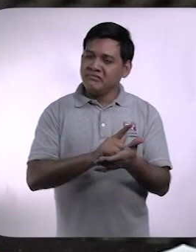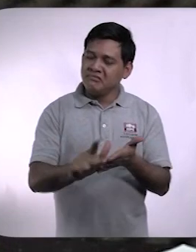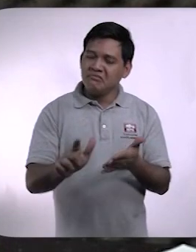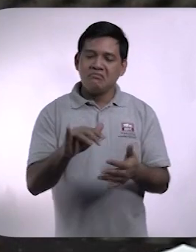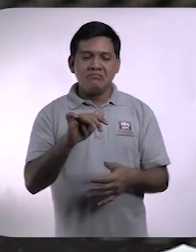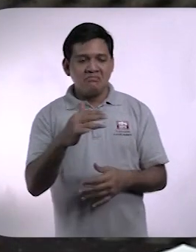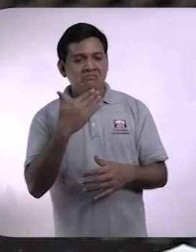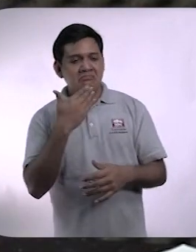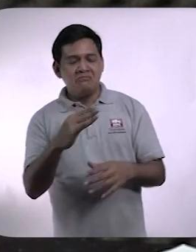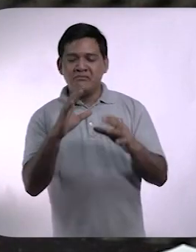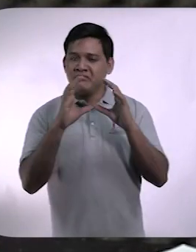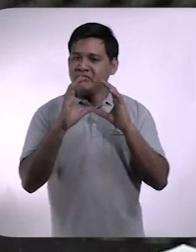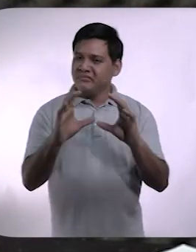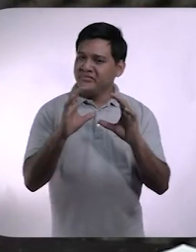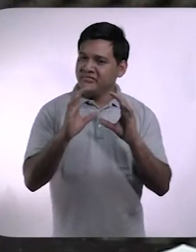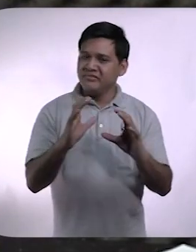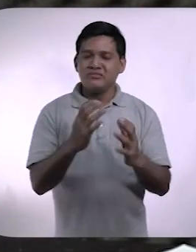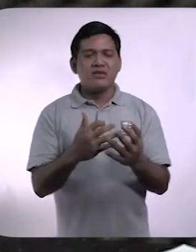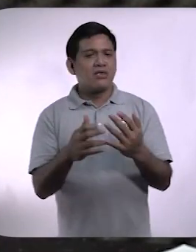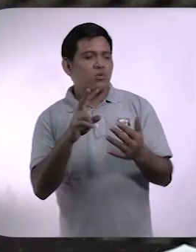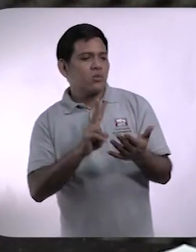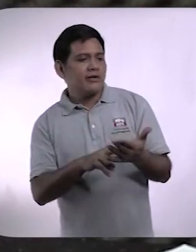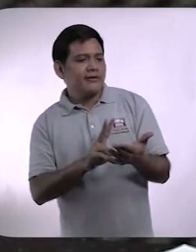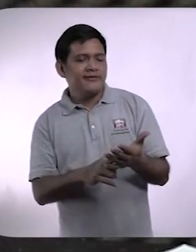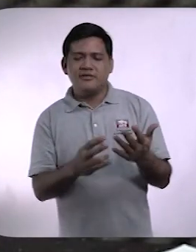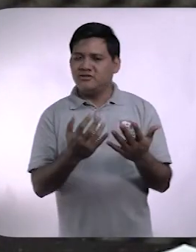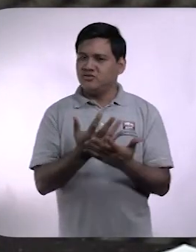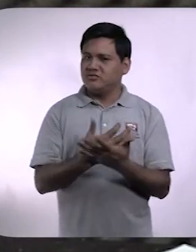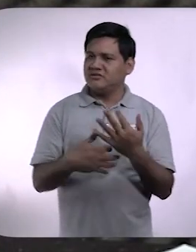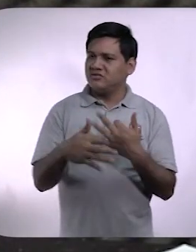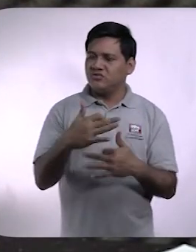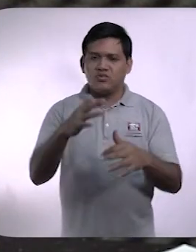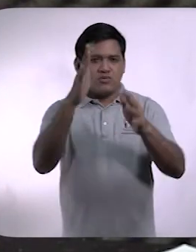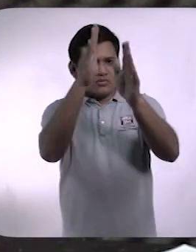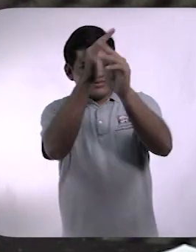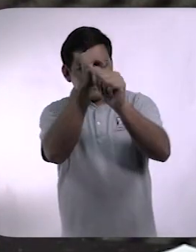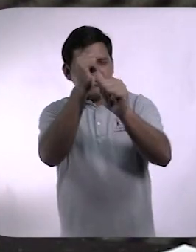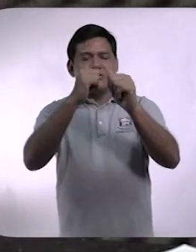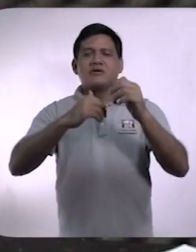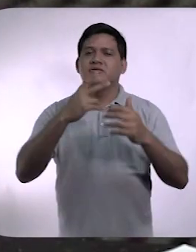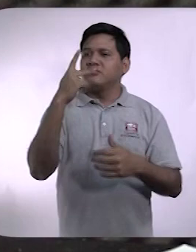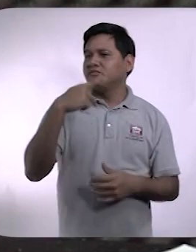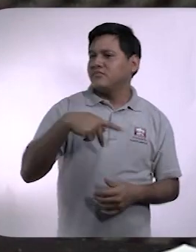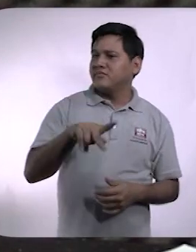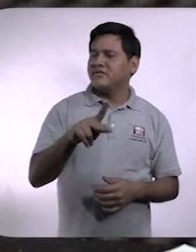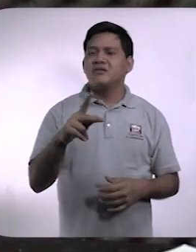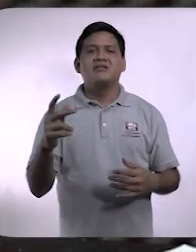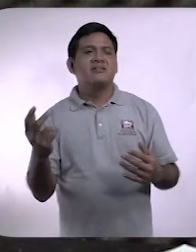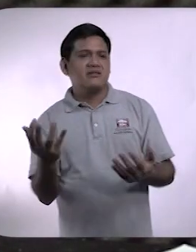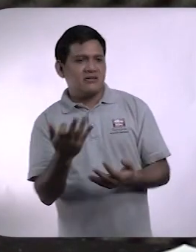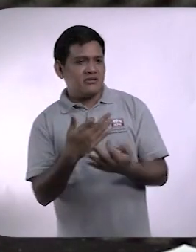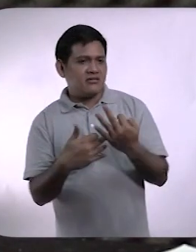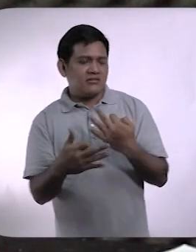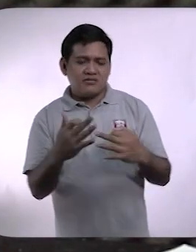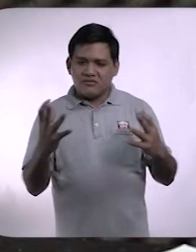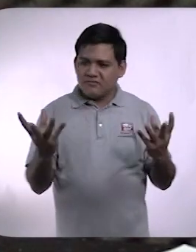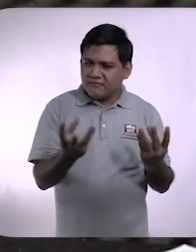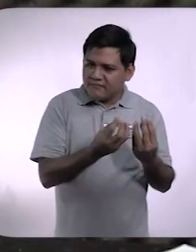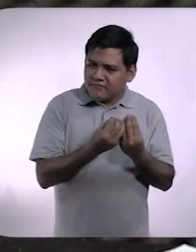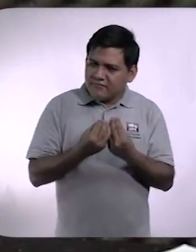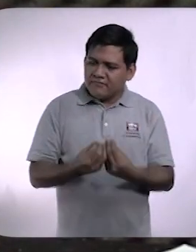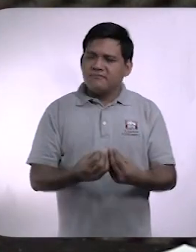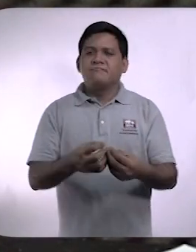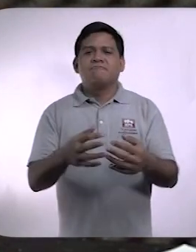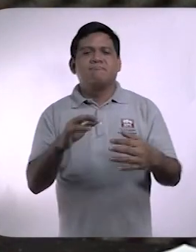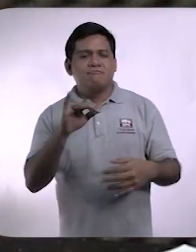blindó mediante la aprobación de acuerdos para que hubieran procedimientos muy claros y